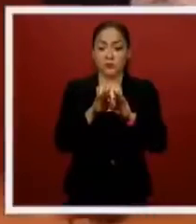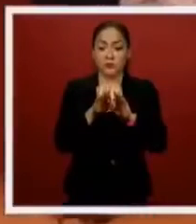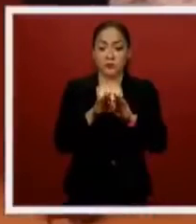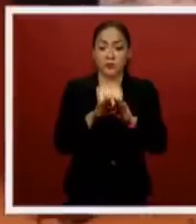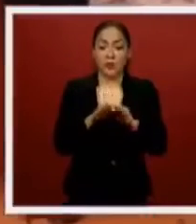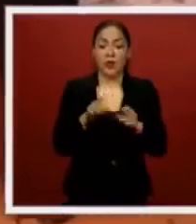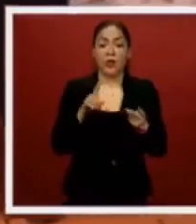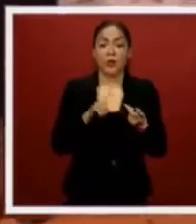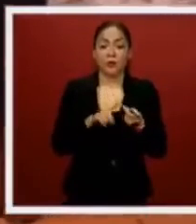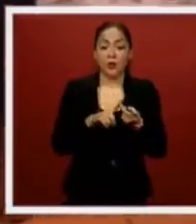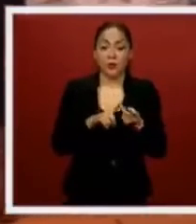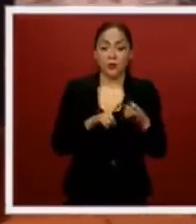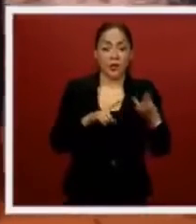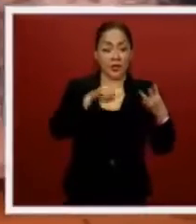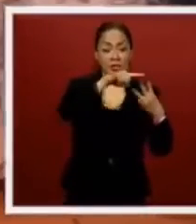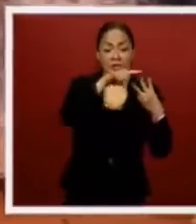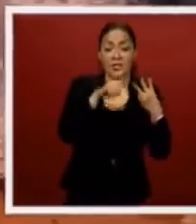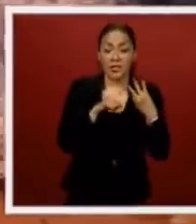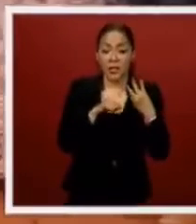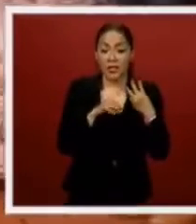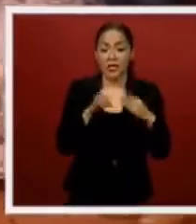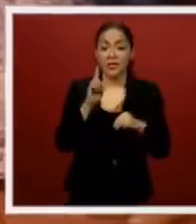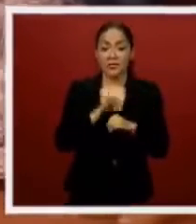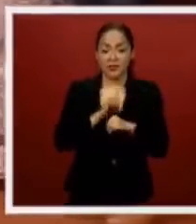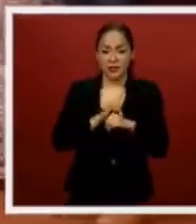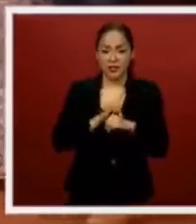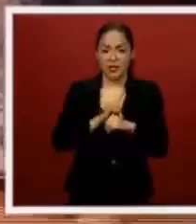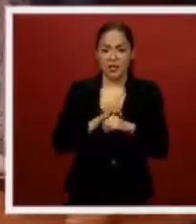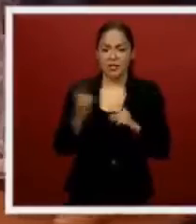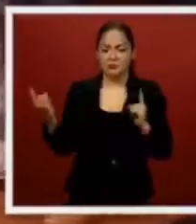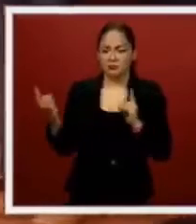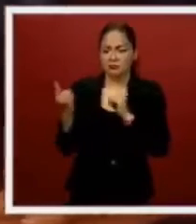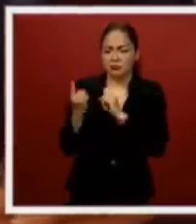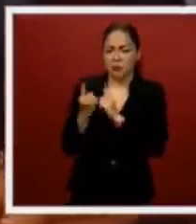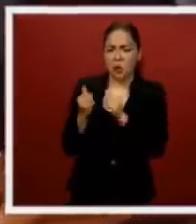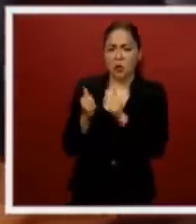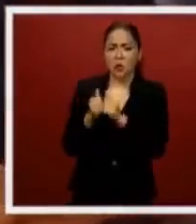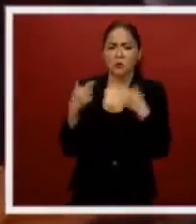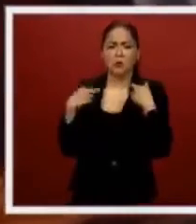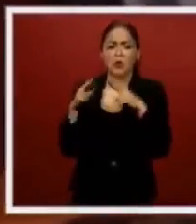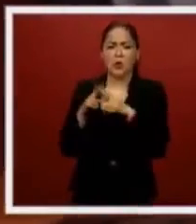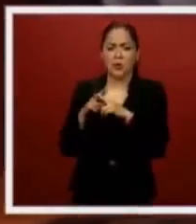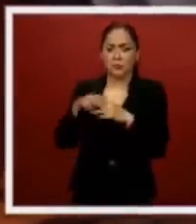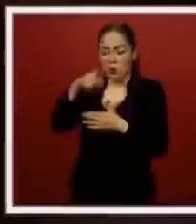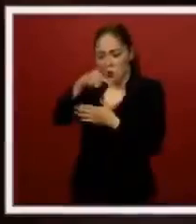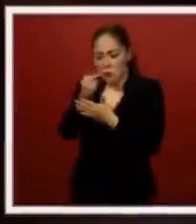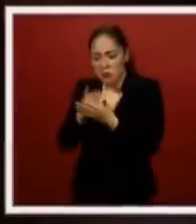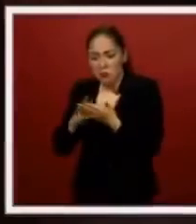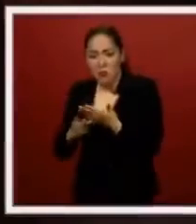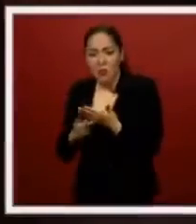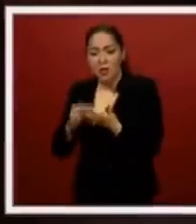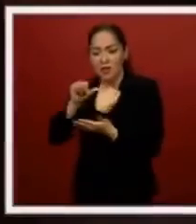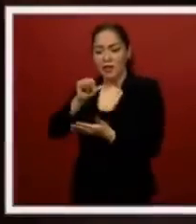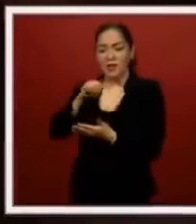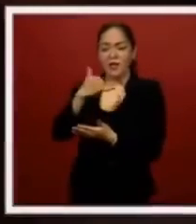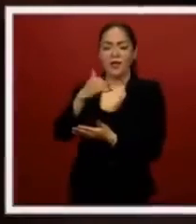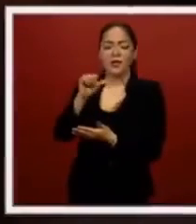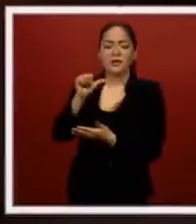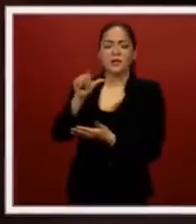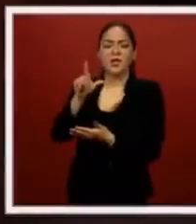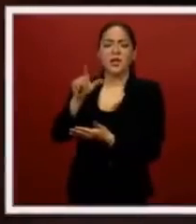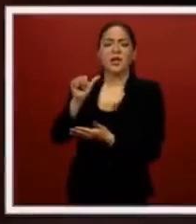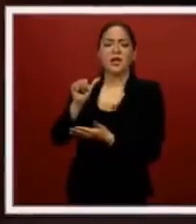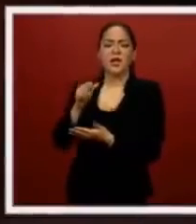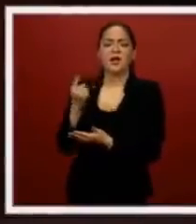él se apartó 3 días completos con el profesor Otilio Montaño y elaboraron este plan de Ayala. ¿Qué dice el plan de